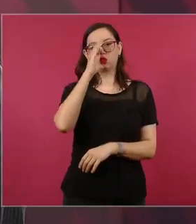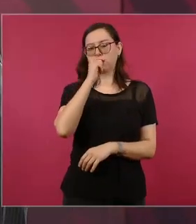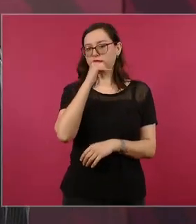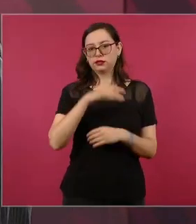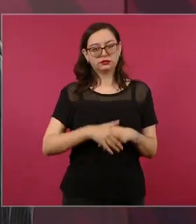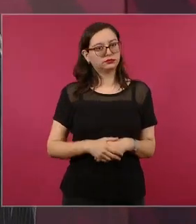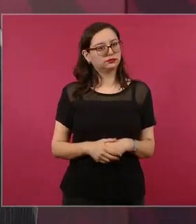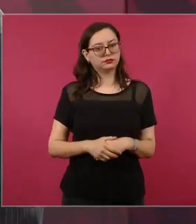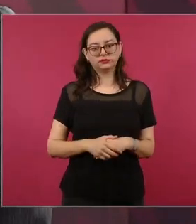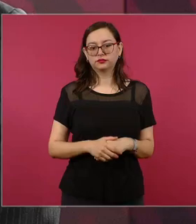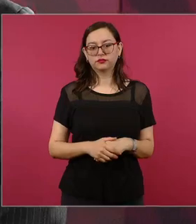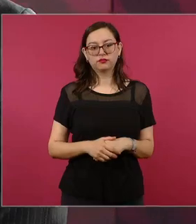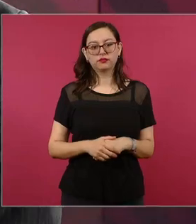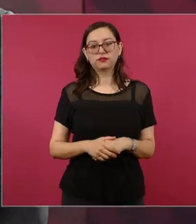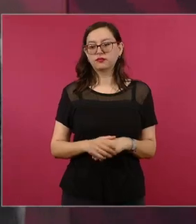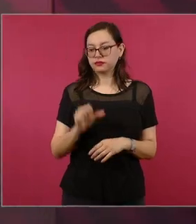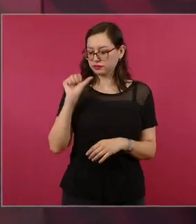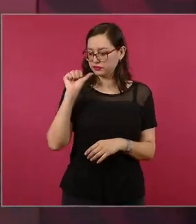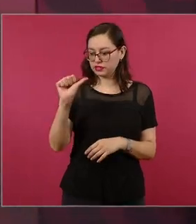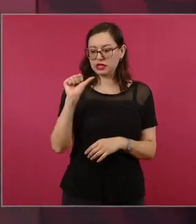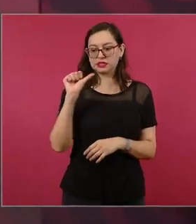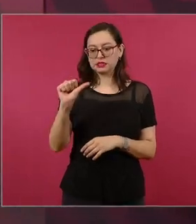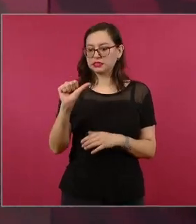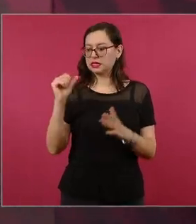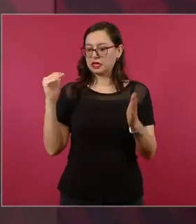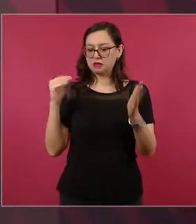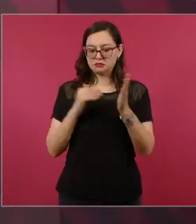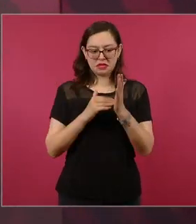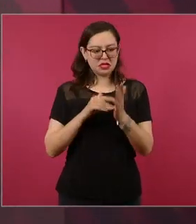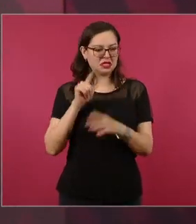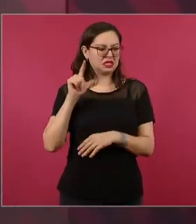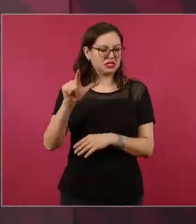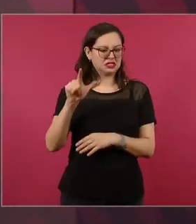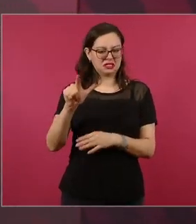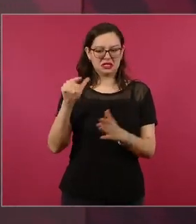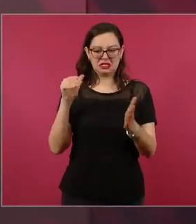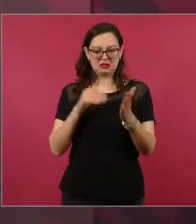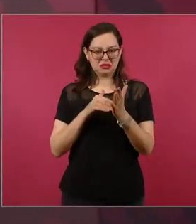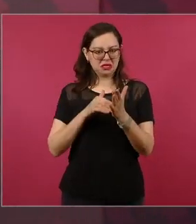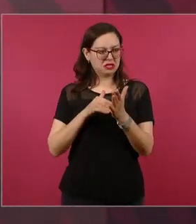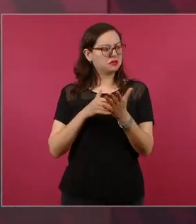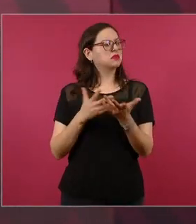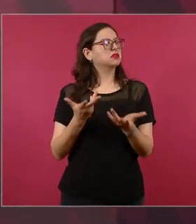Social. Ahora son 16,000 o 17,000 pesos